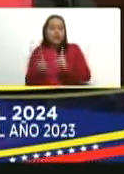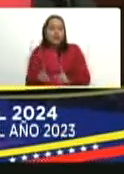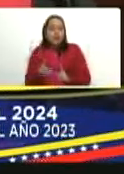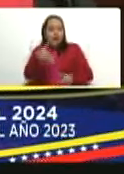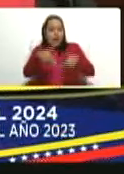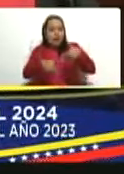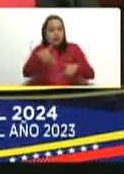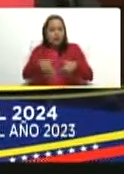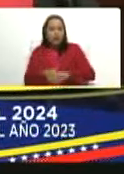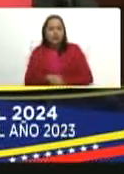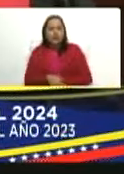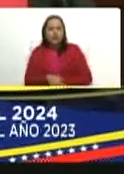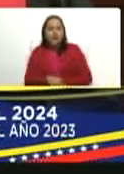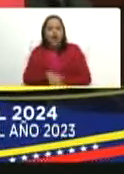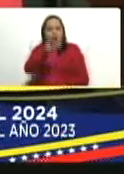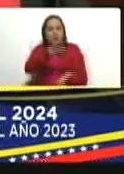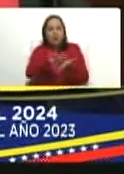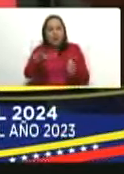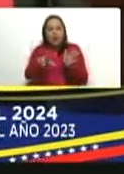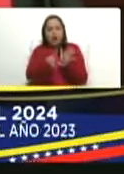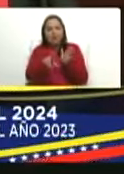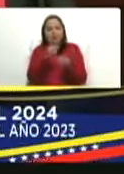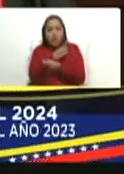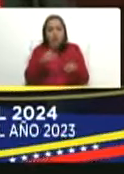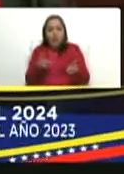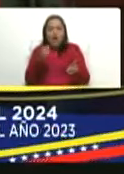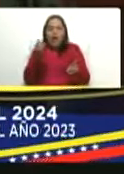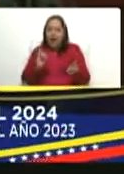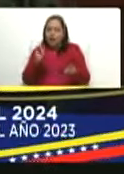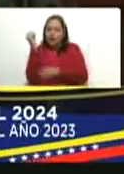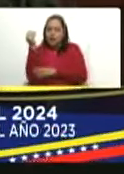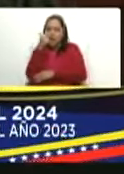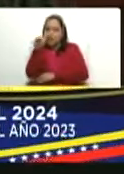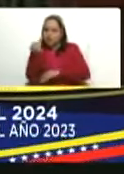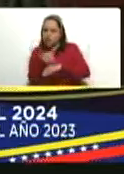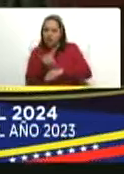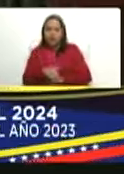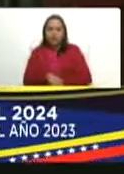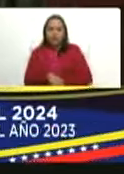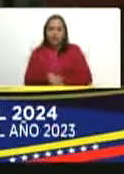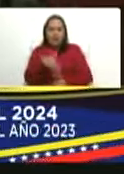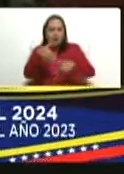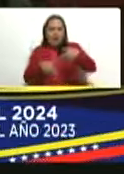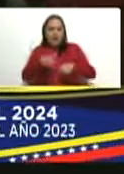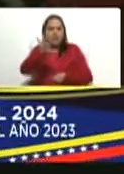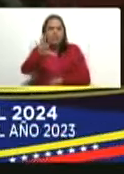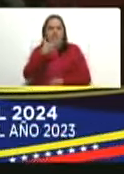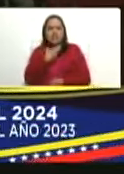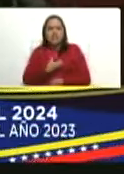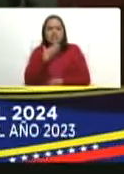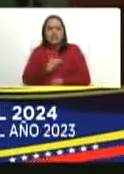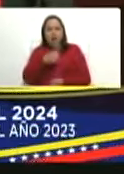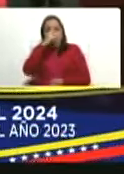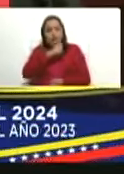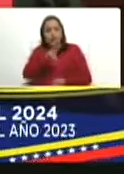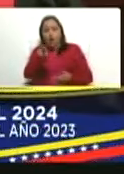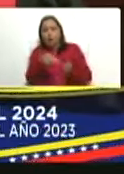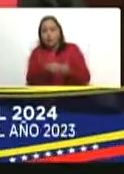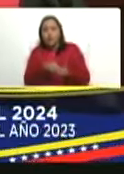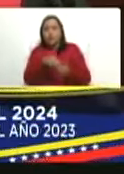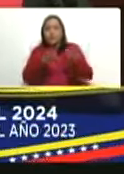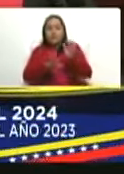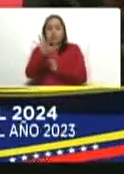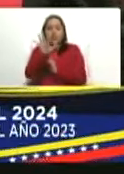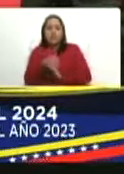Estado venezolano con legitimidad democrática era la Asamblea Nacional electa el 5 de diciembre del 2015,